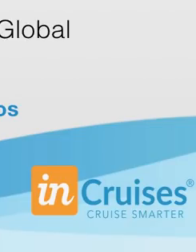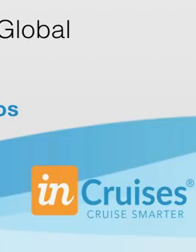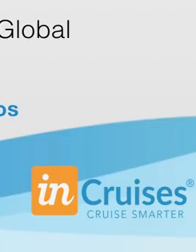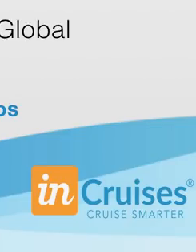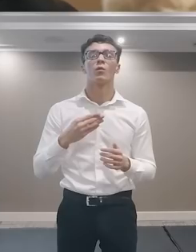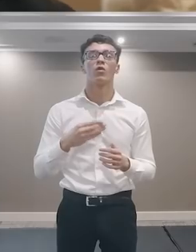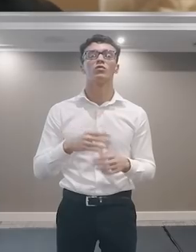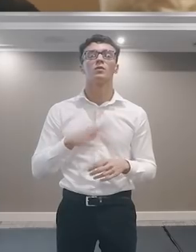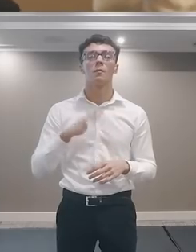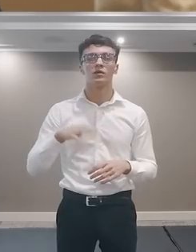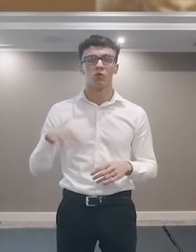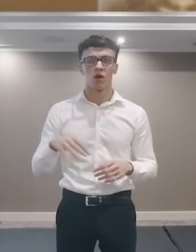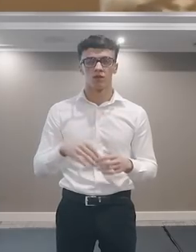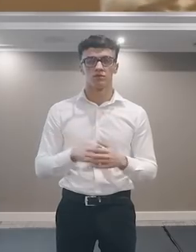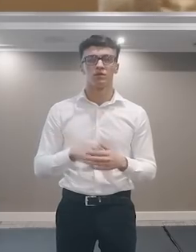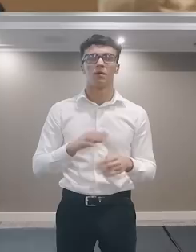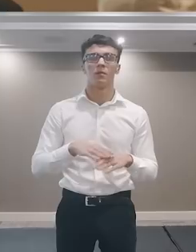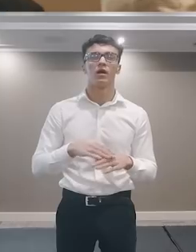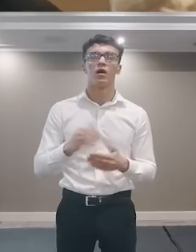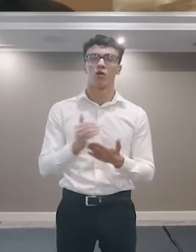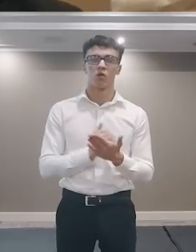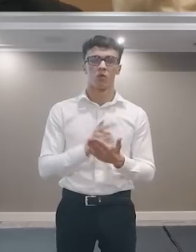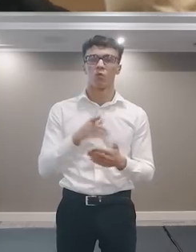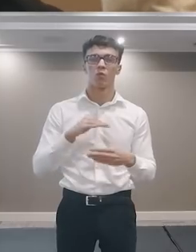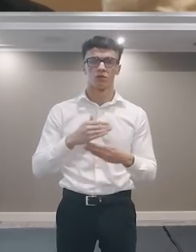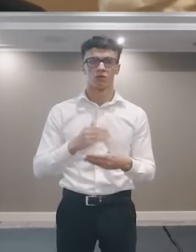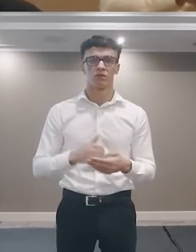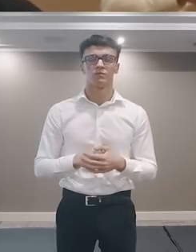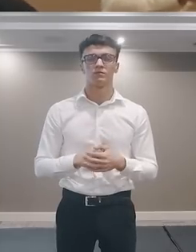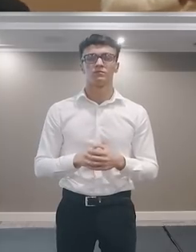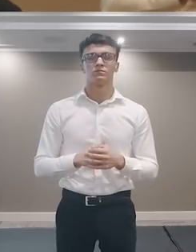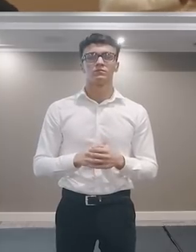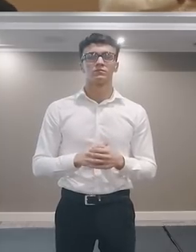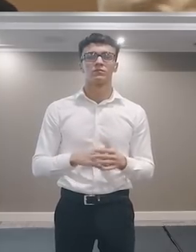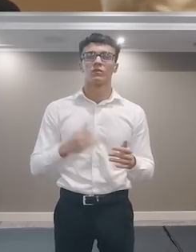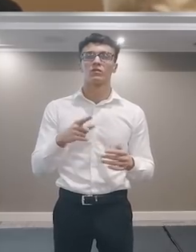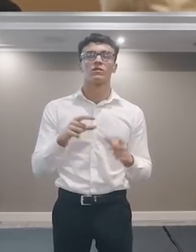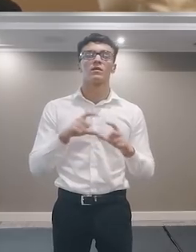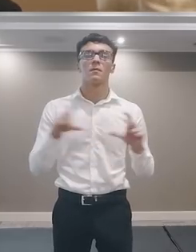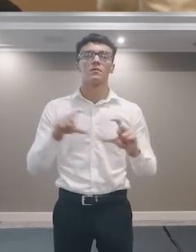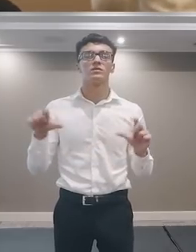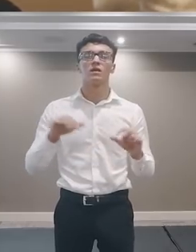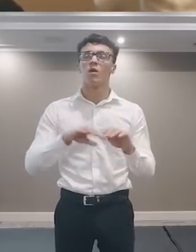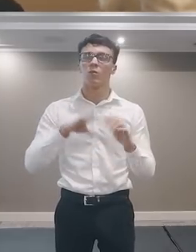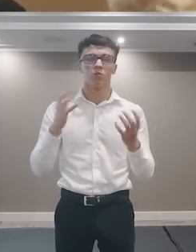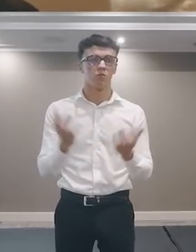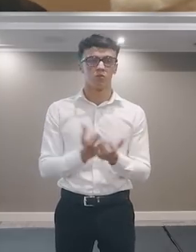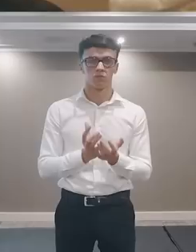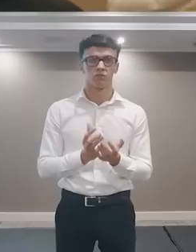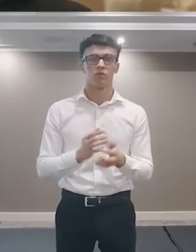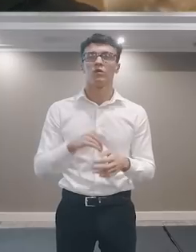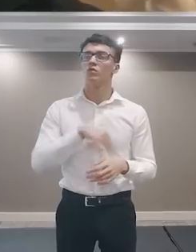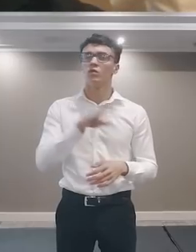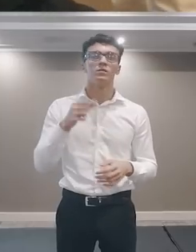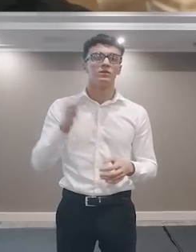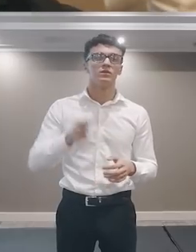bonos mensuales que vas a ir cobrando tienes un negocio internacional desde el minuto 1 un negocio en el que todo el mundo es beneficiado